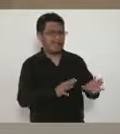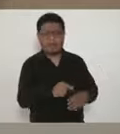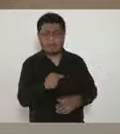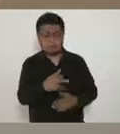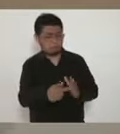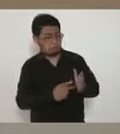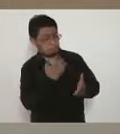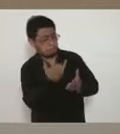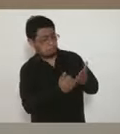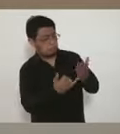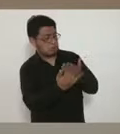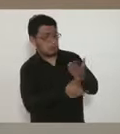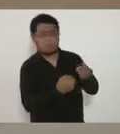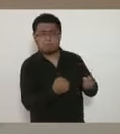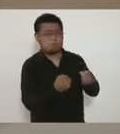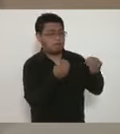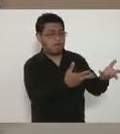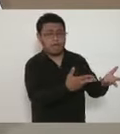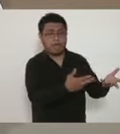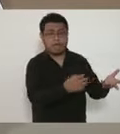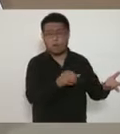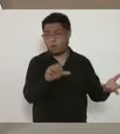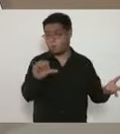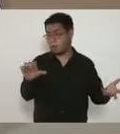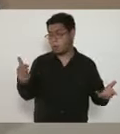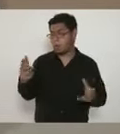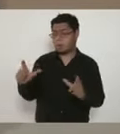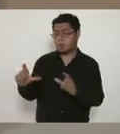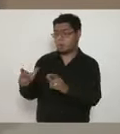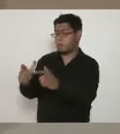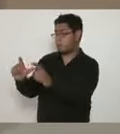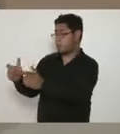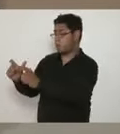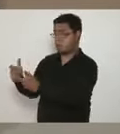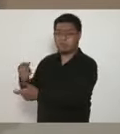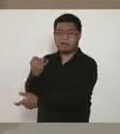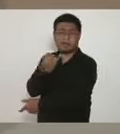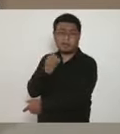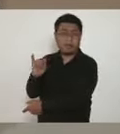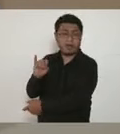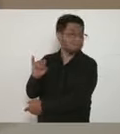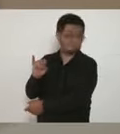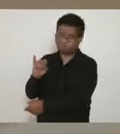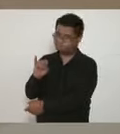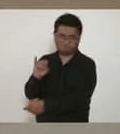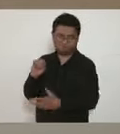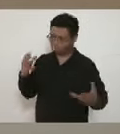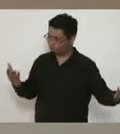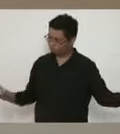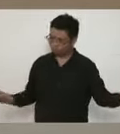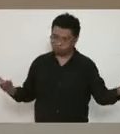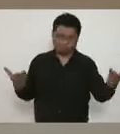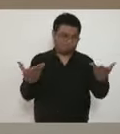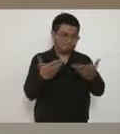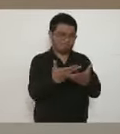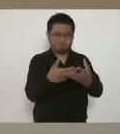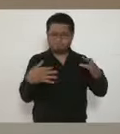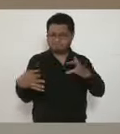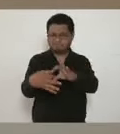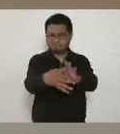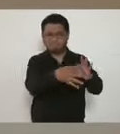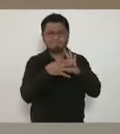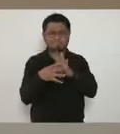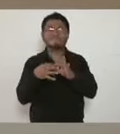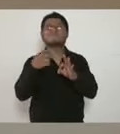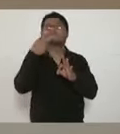y dejar en la marginación, en el olvido a los pueblos. Es progreso con justicia. Eso